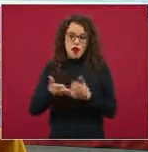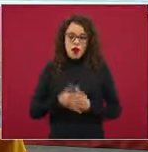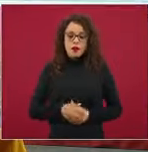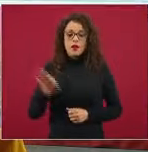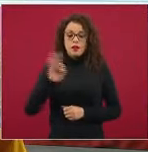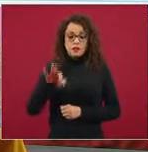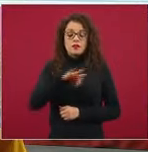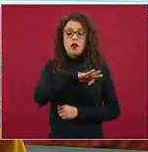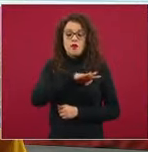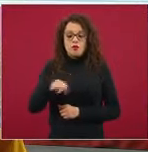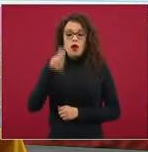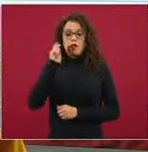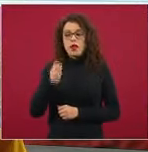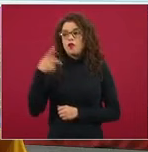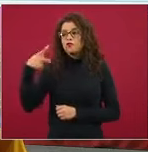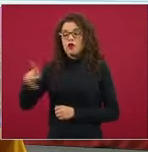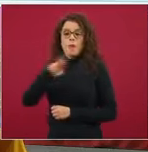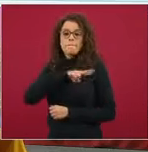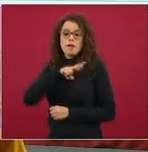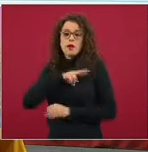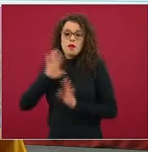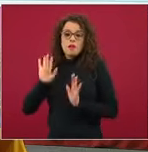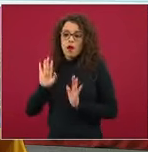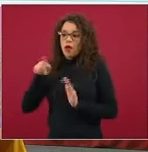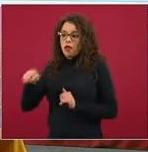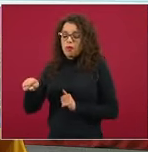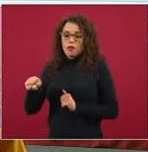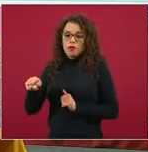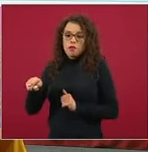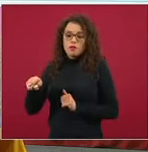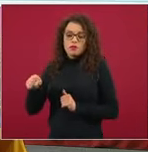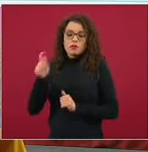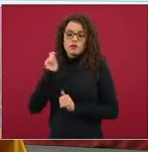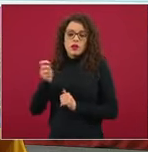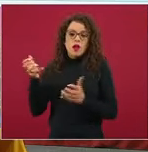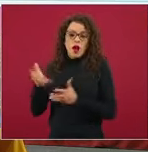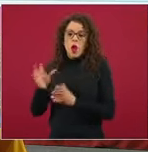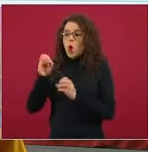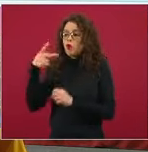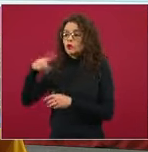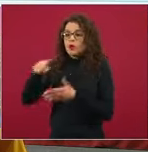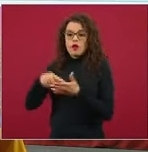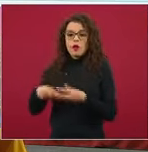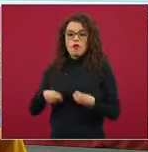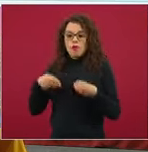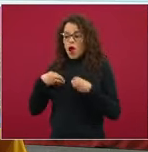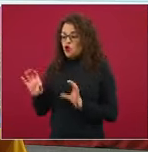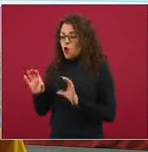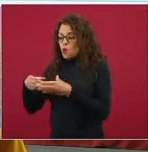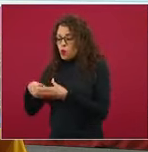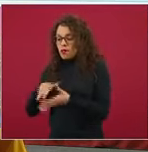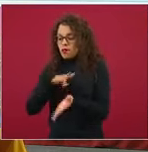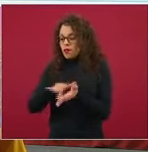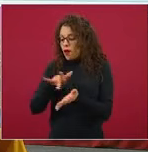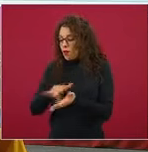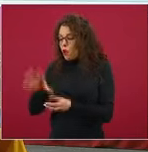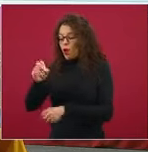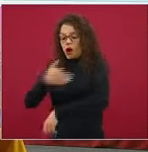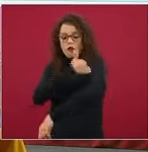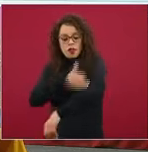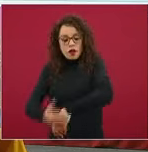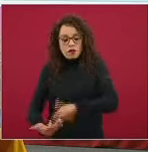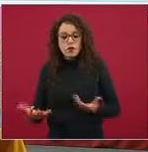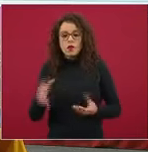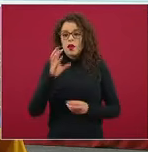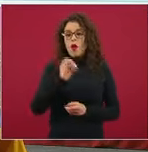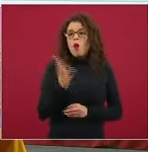en su práctica privada, pudieron haberse contagiado en la comunidad, en alguna actividad social, familiar,